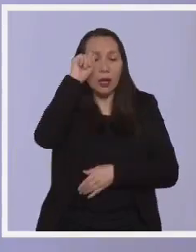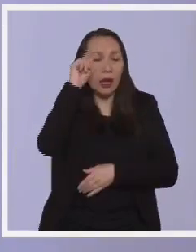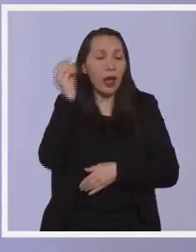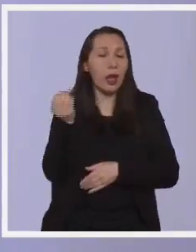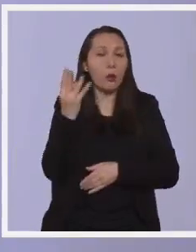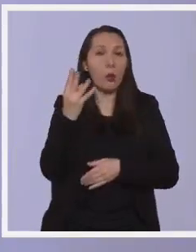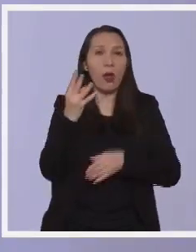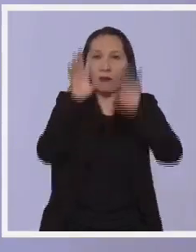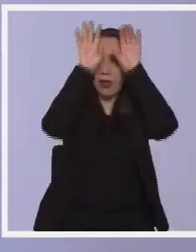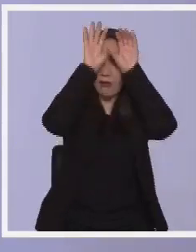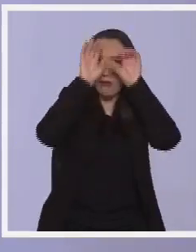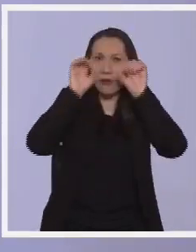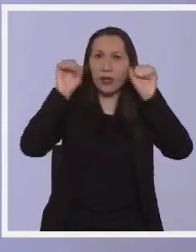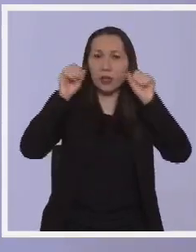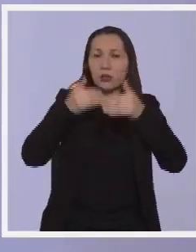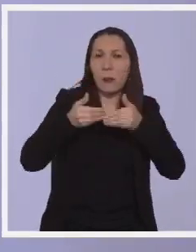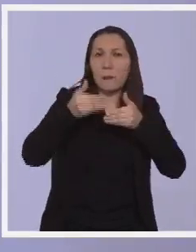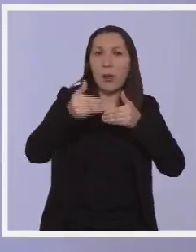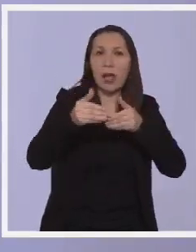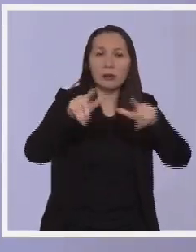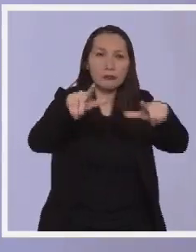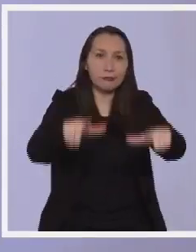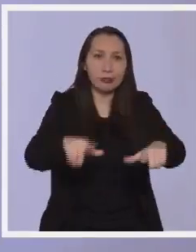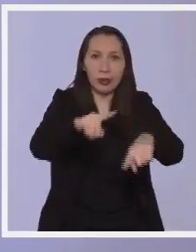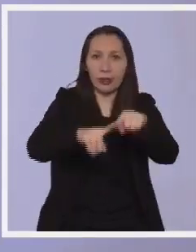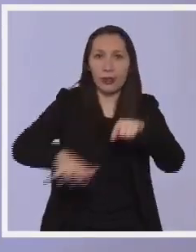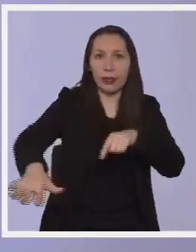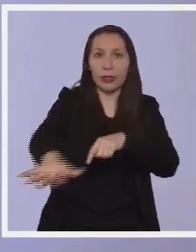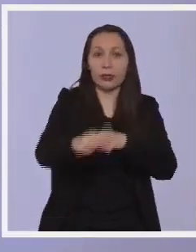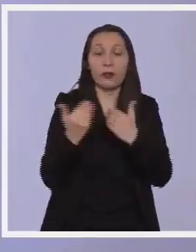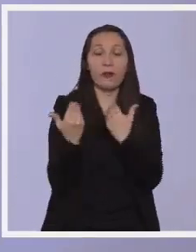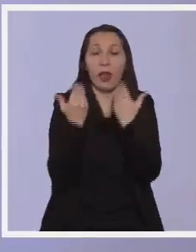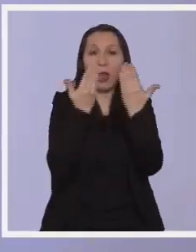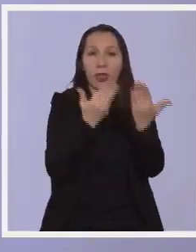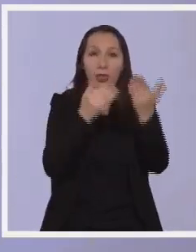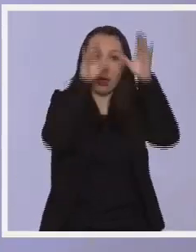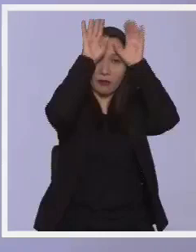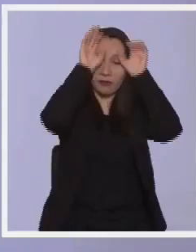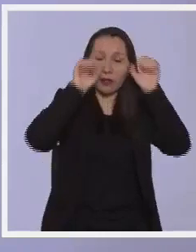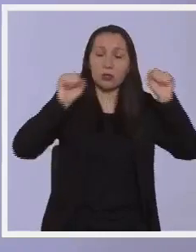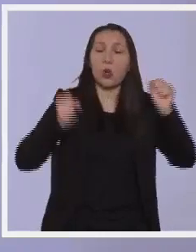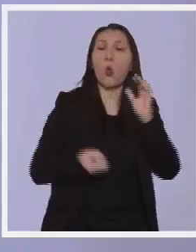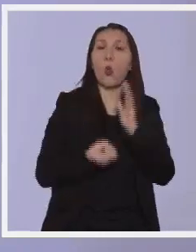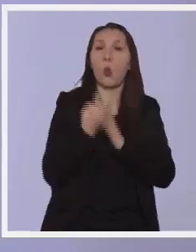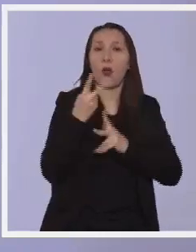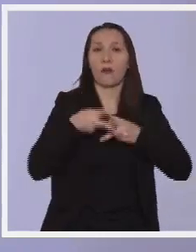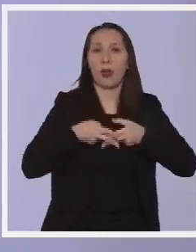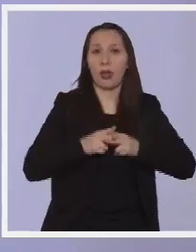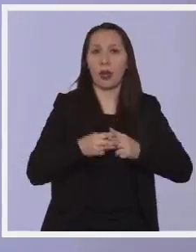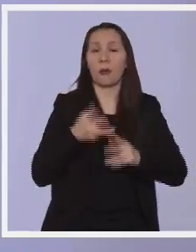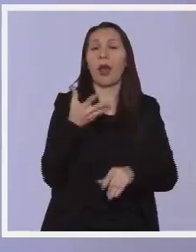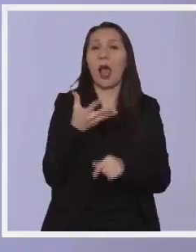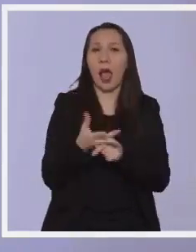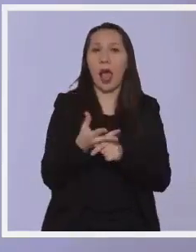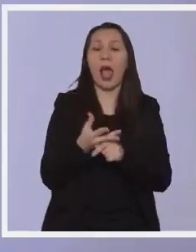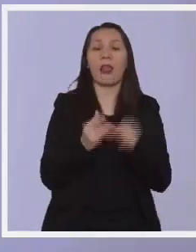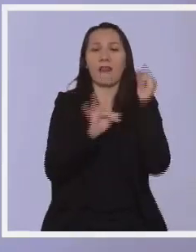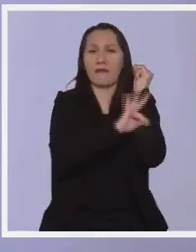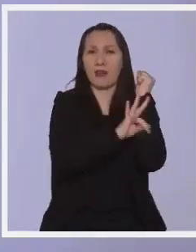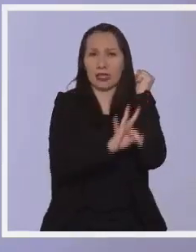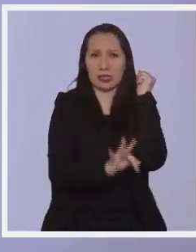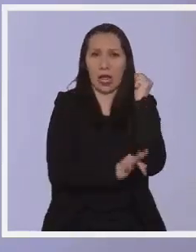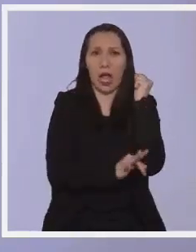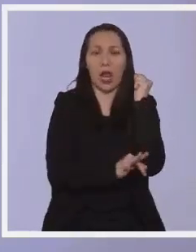de la Fiscalía Supraterritorial, que va a darle a la Fiscalía un nuevo tipo de herramienta para que haya fiscales que